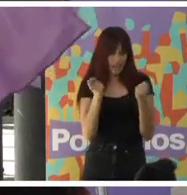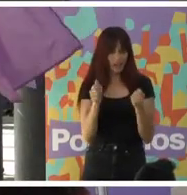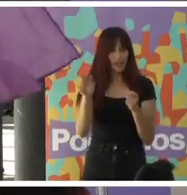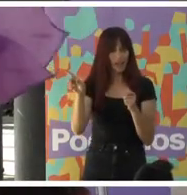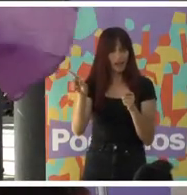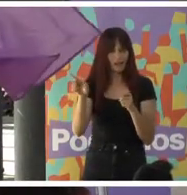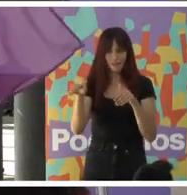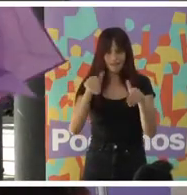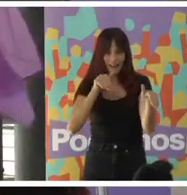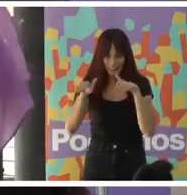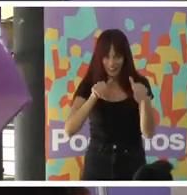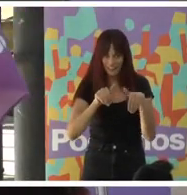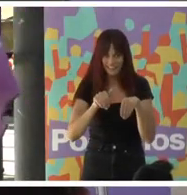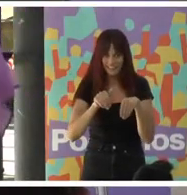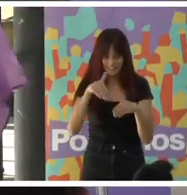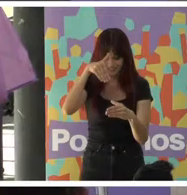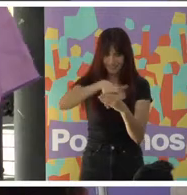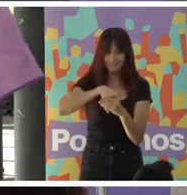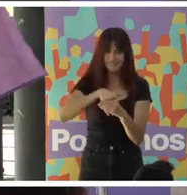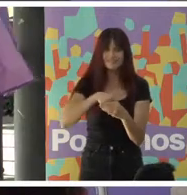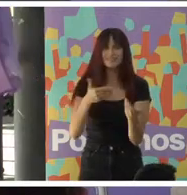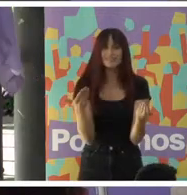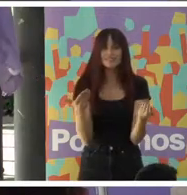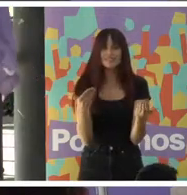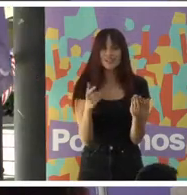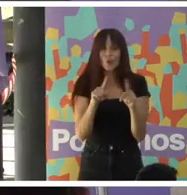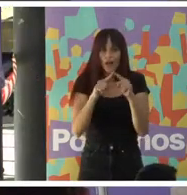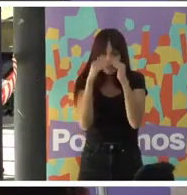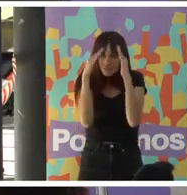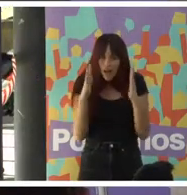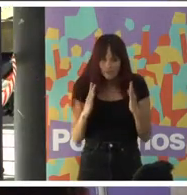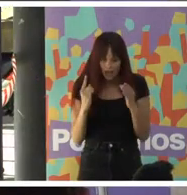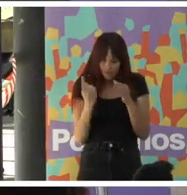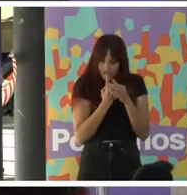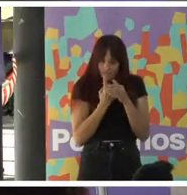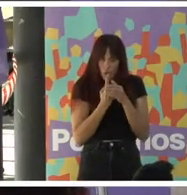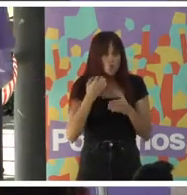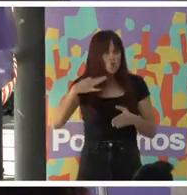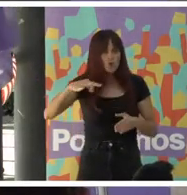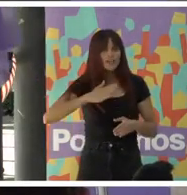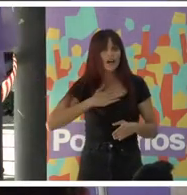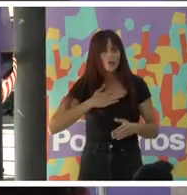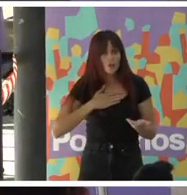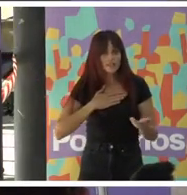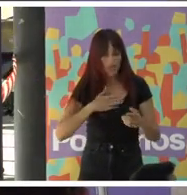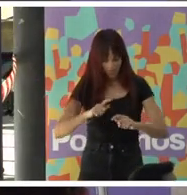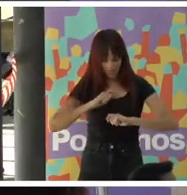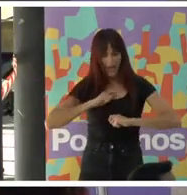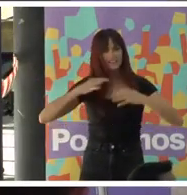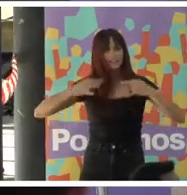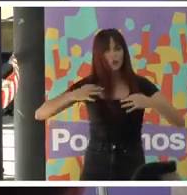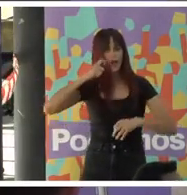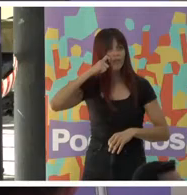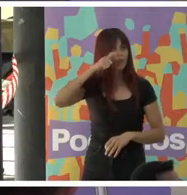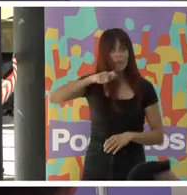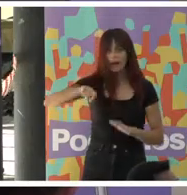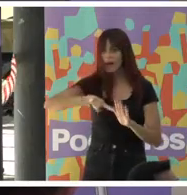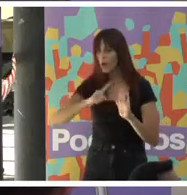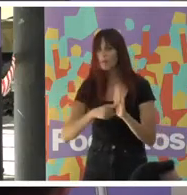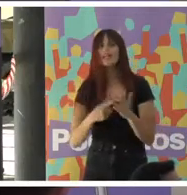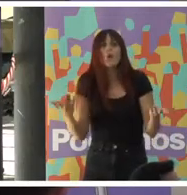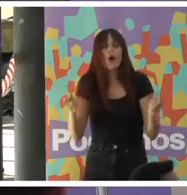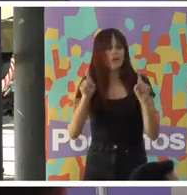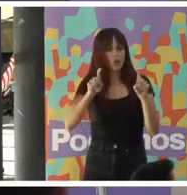Y nosotros decimos que nuestro único refugio, el único refugio que asegura la seguridad humana en su sentido integral,